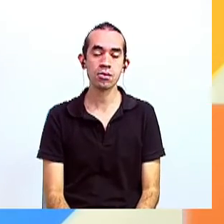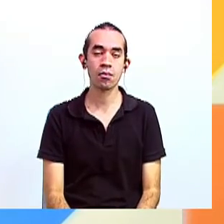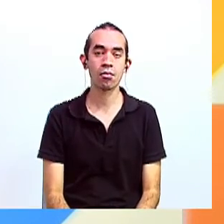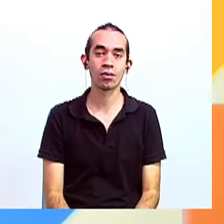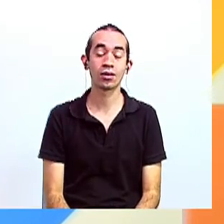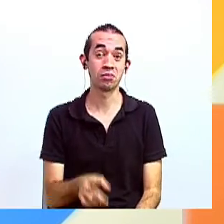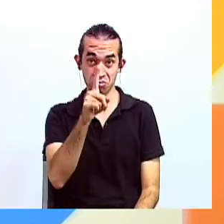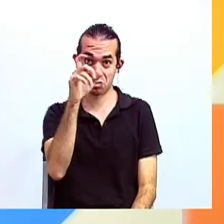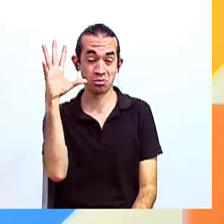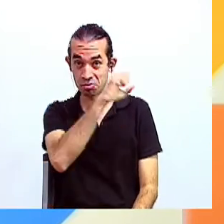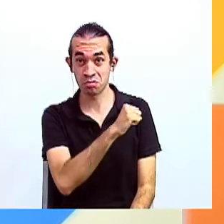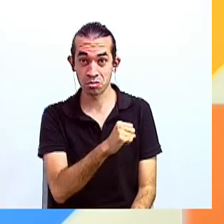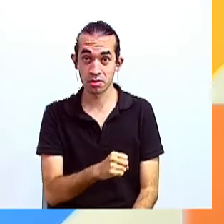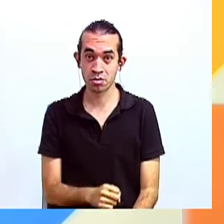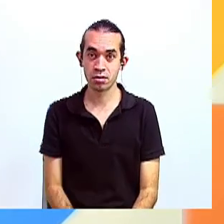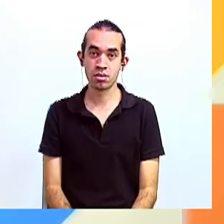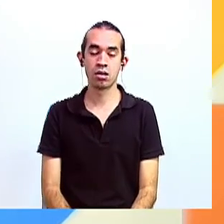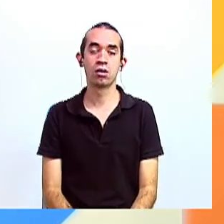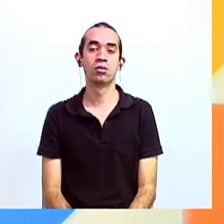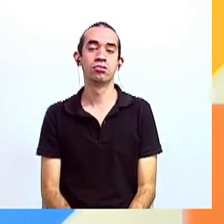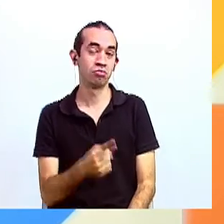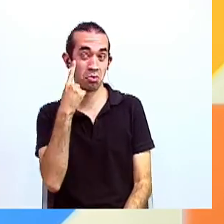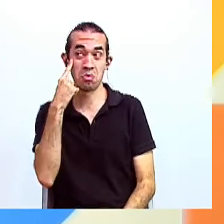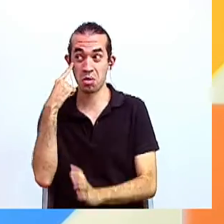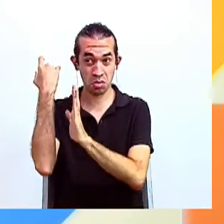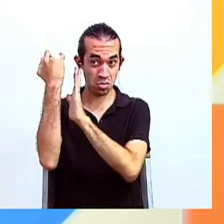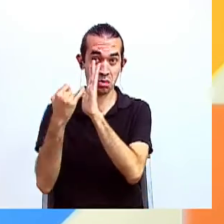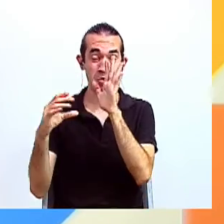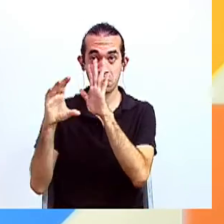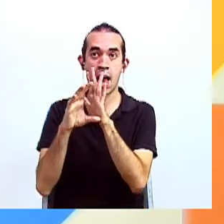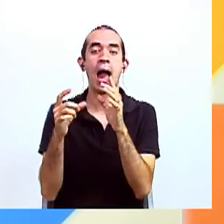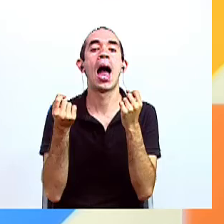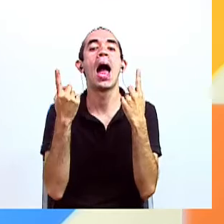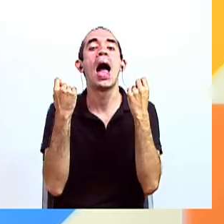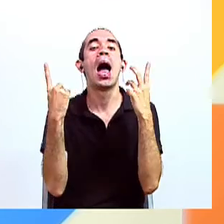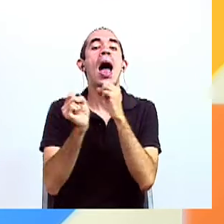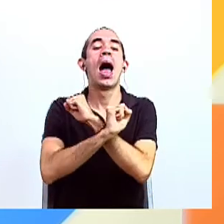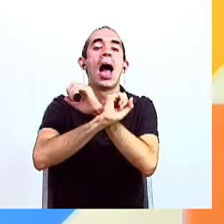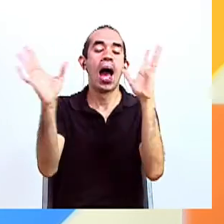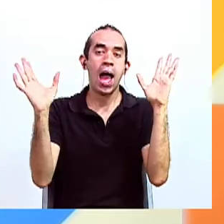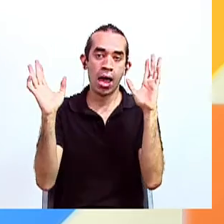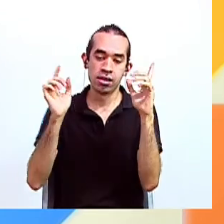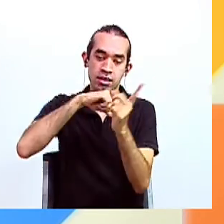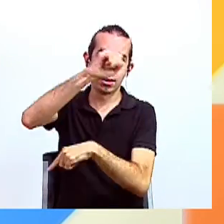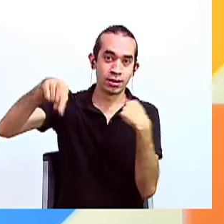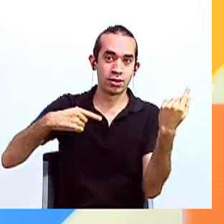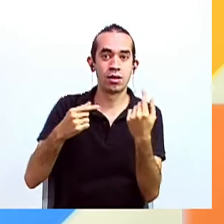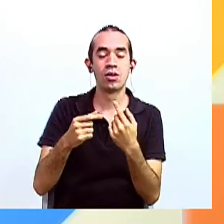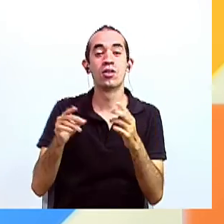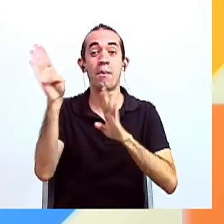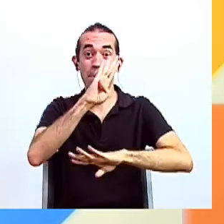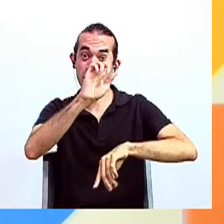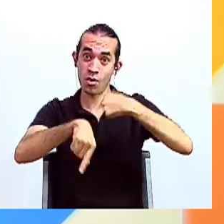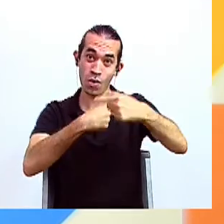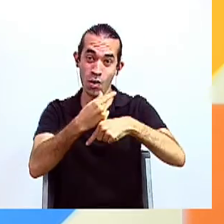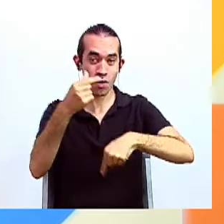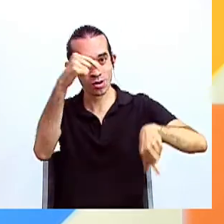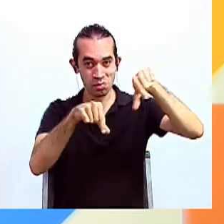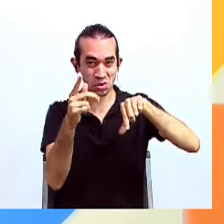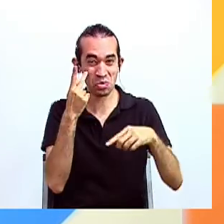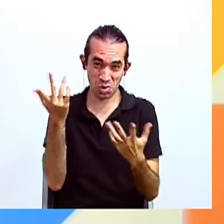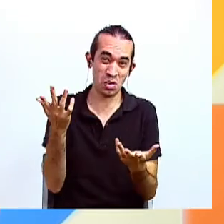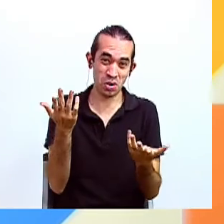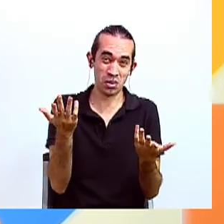¿Se dieron cuenta? De forma gráfica, inclusive, podría ser más sencillo entender los ciclos biogeoquímicos, como este del